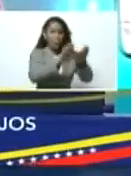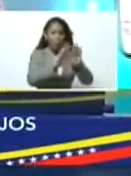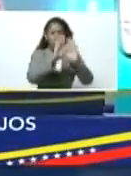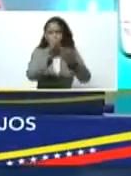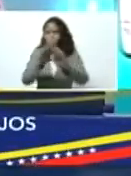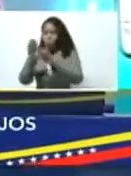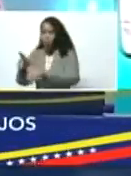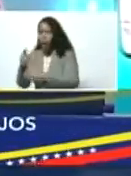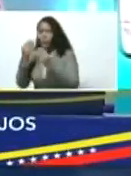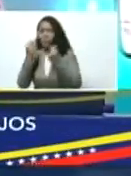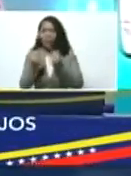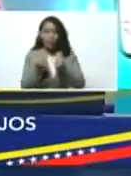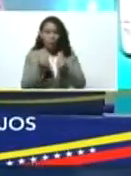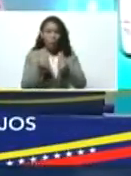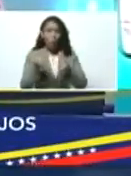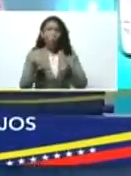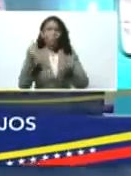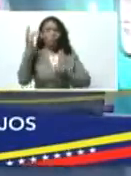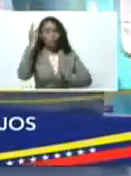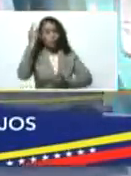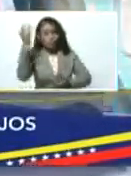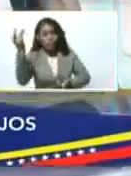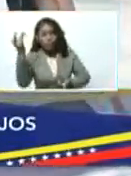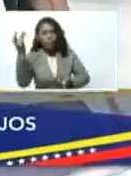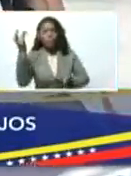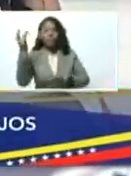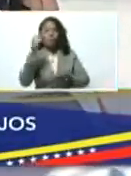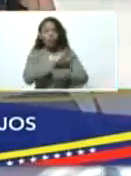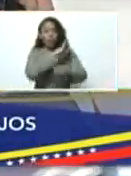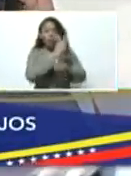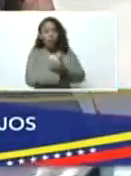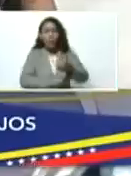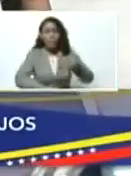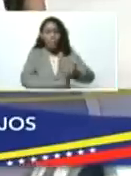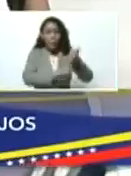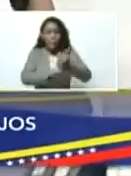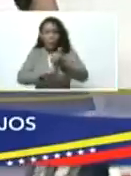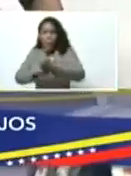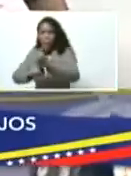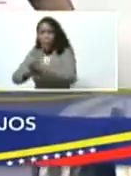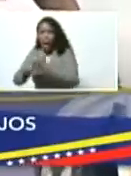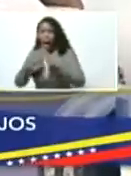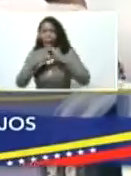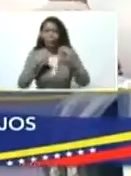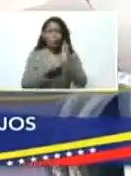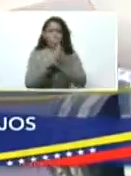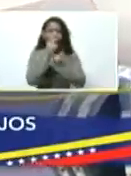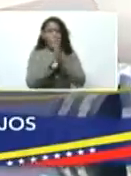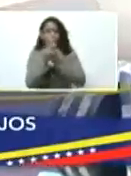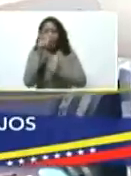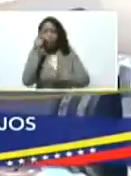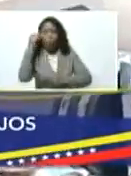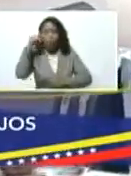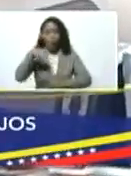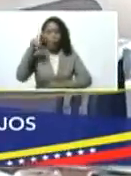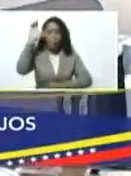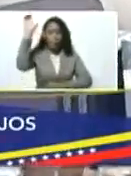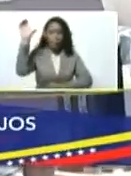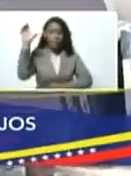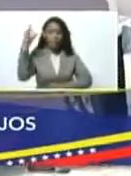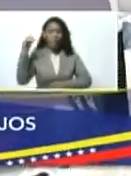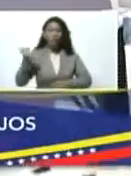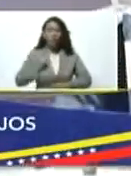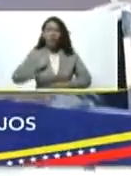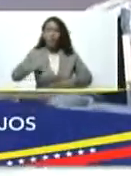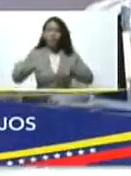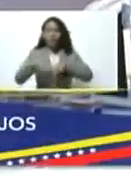dinero, con conocimiento y con fuerza, apoyar a todos los emprendedores del país, estén donde